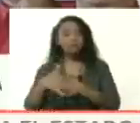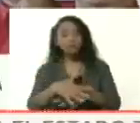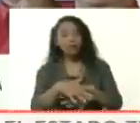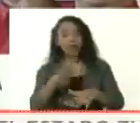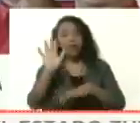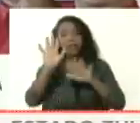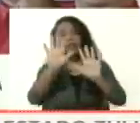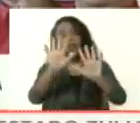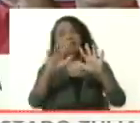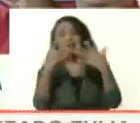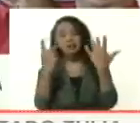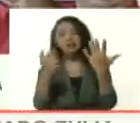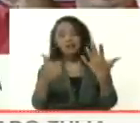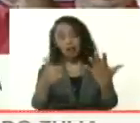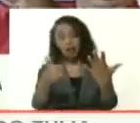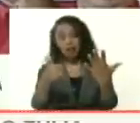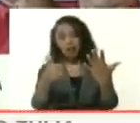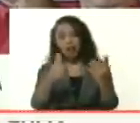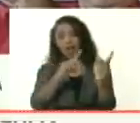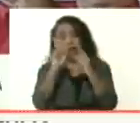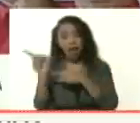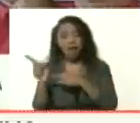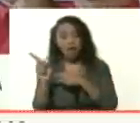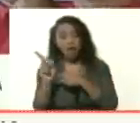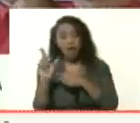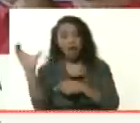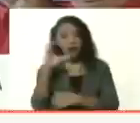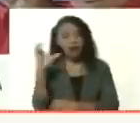16 de ellos en Caracas,